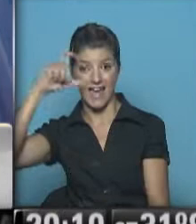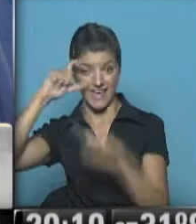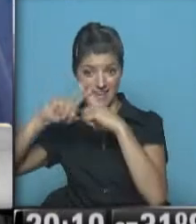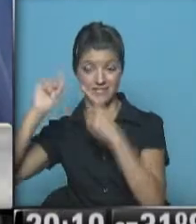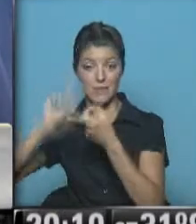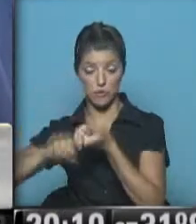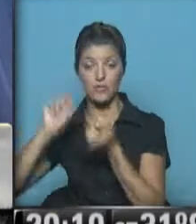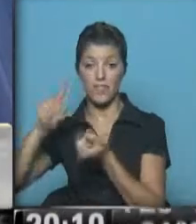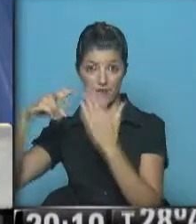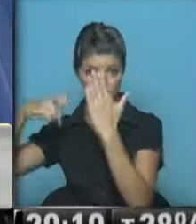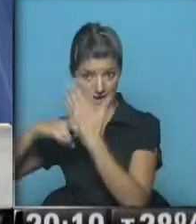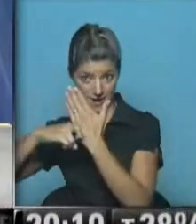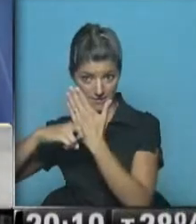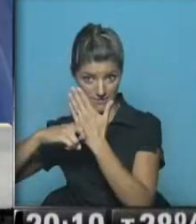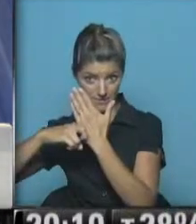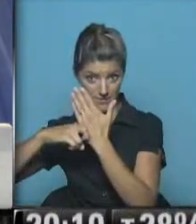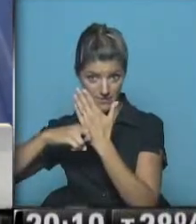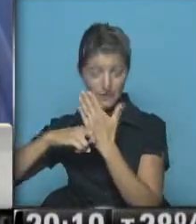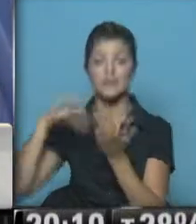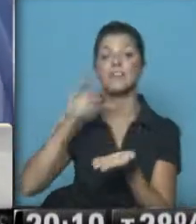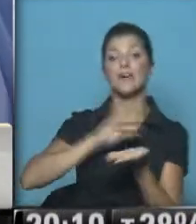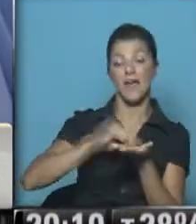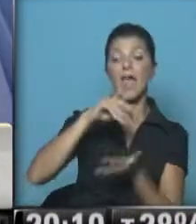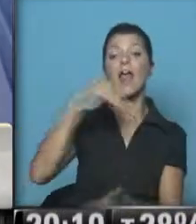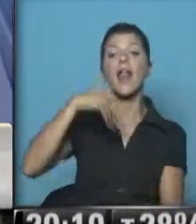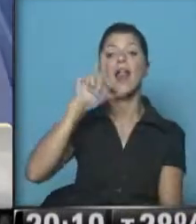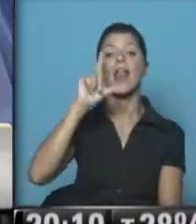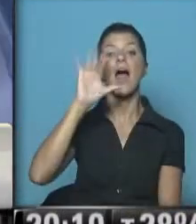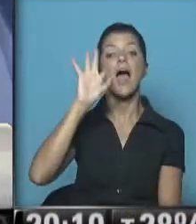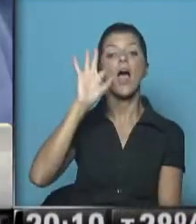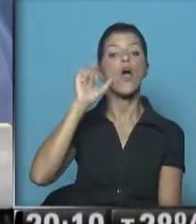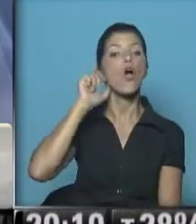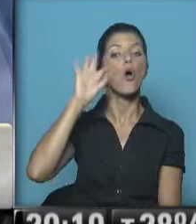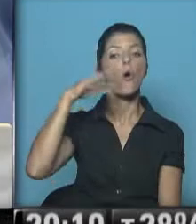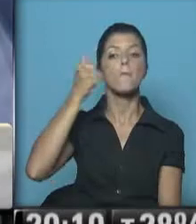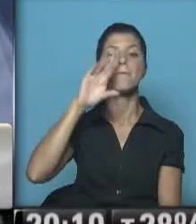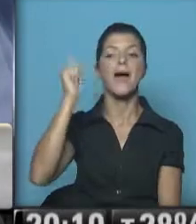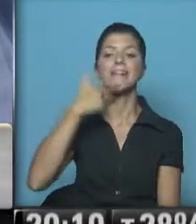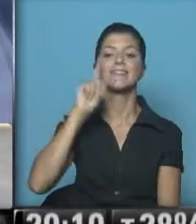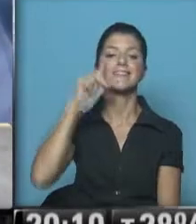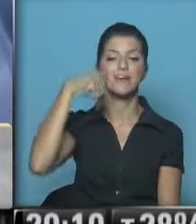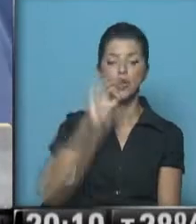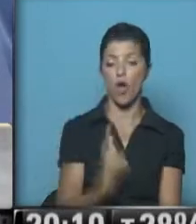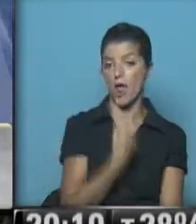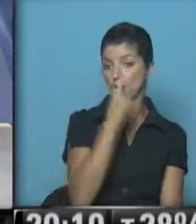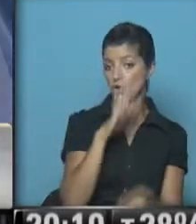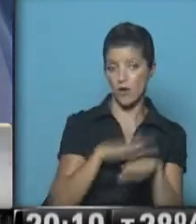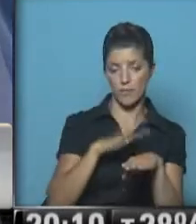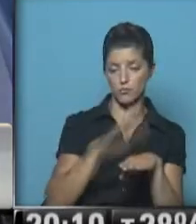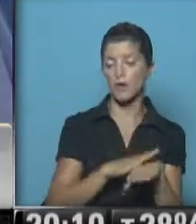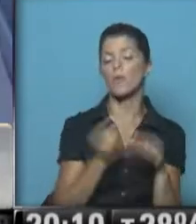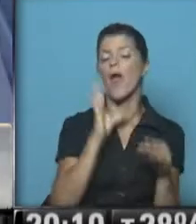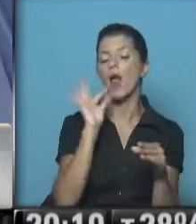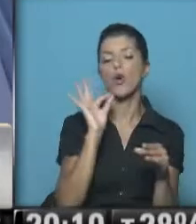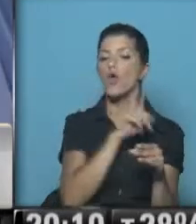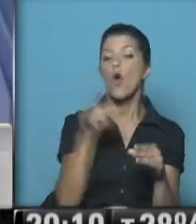Salgado, y defensa, en el caso de Lago Marcino, el único imputado, a ver, imputado por algo lateral,